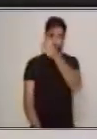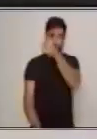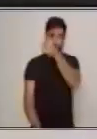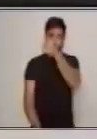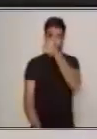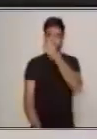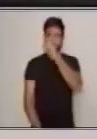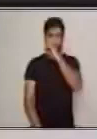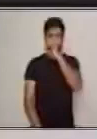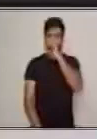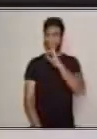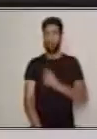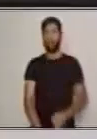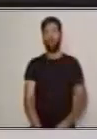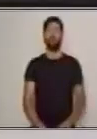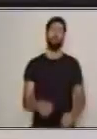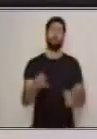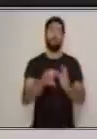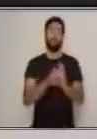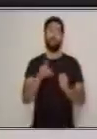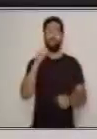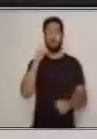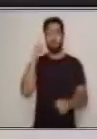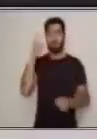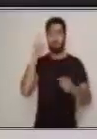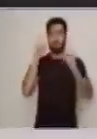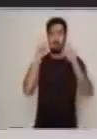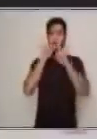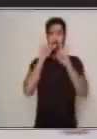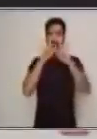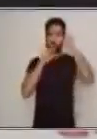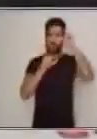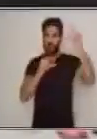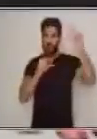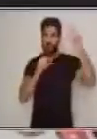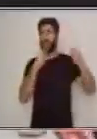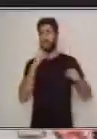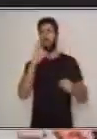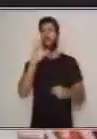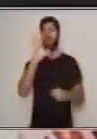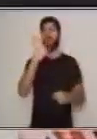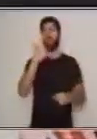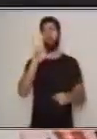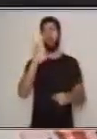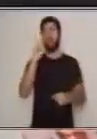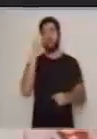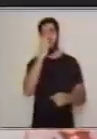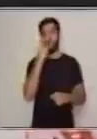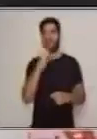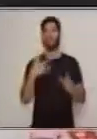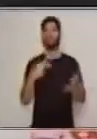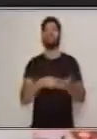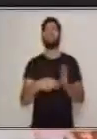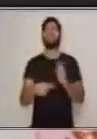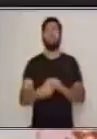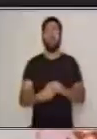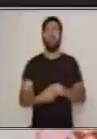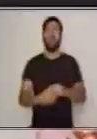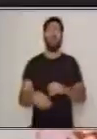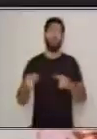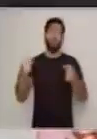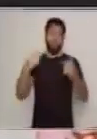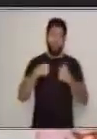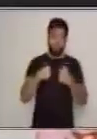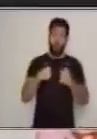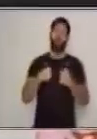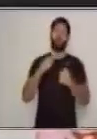Por ejemplo, el cambio de roles. El juego de cambio de roles en casa significa que tú vas a imitar